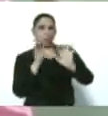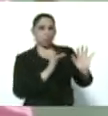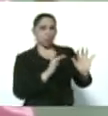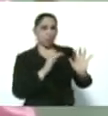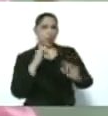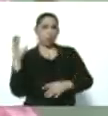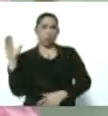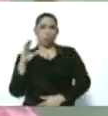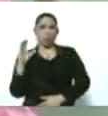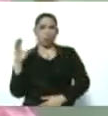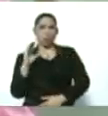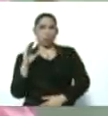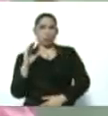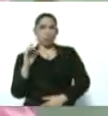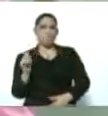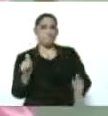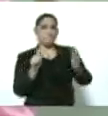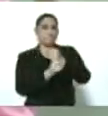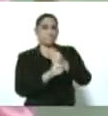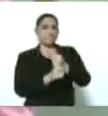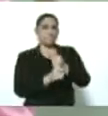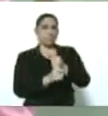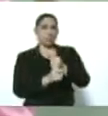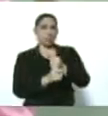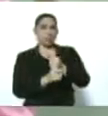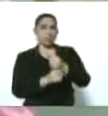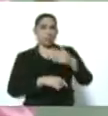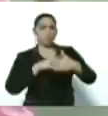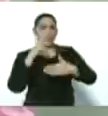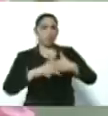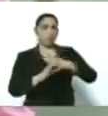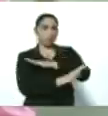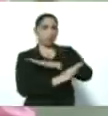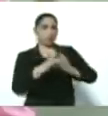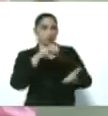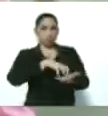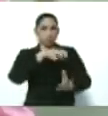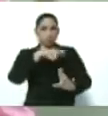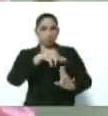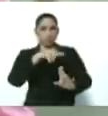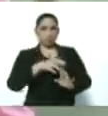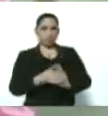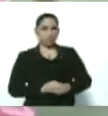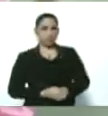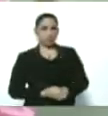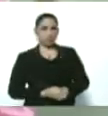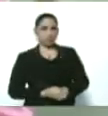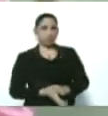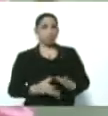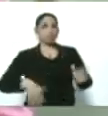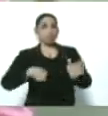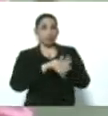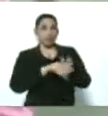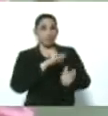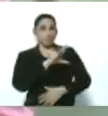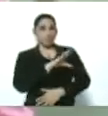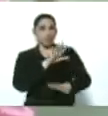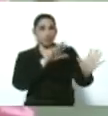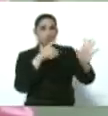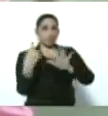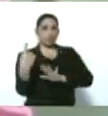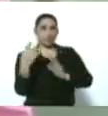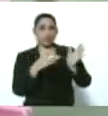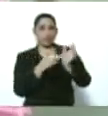Colombia. Fue captada en el plan fronterizo del estado Táchira, regresó al país el 16 de